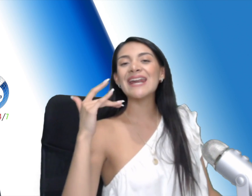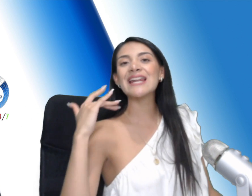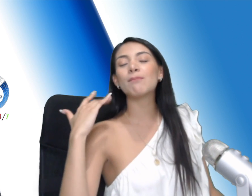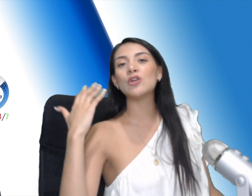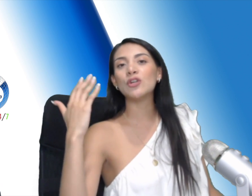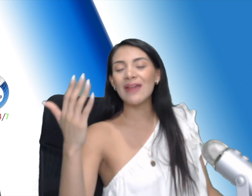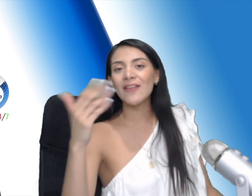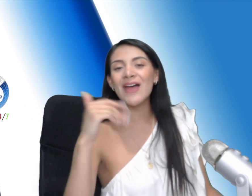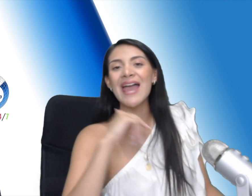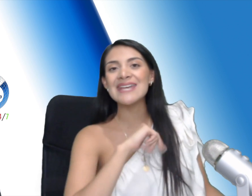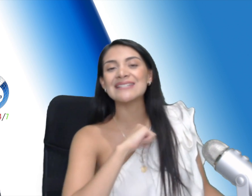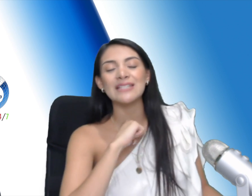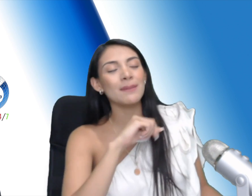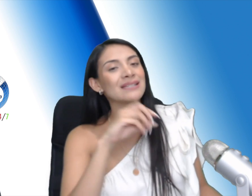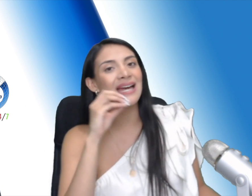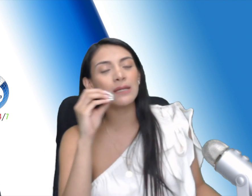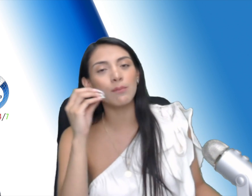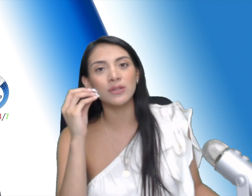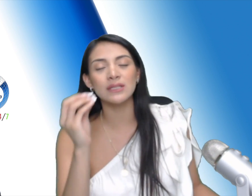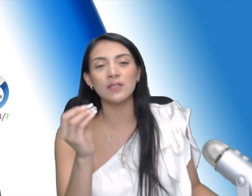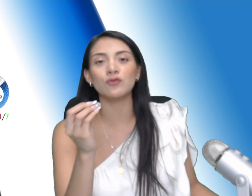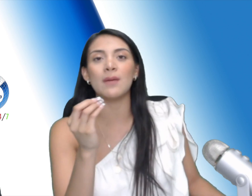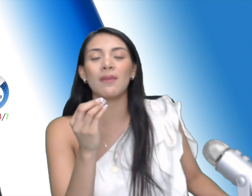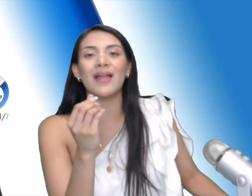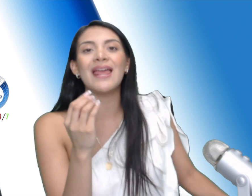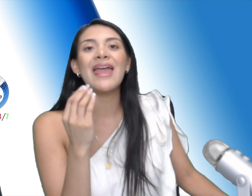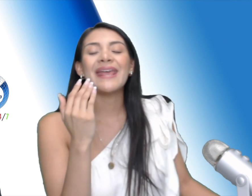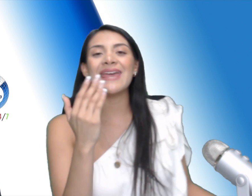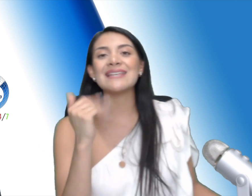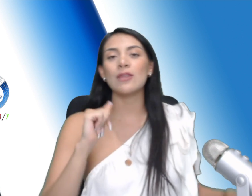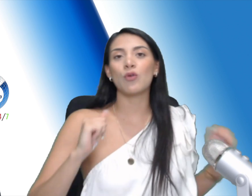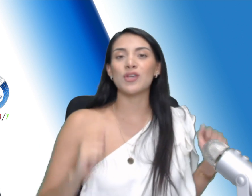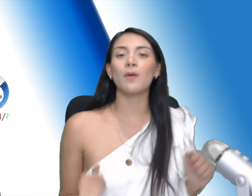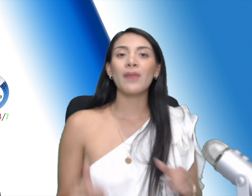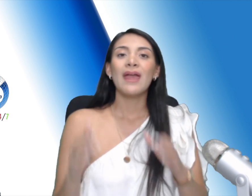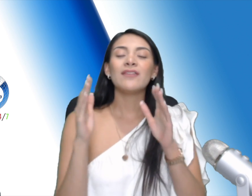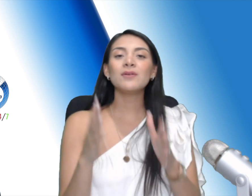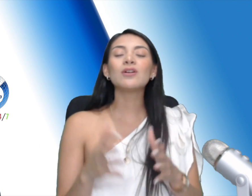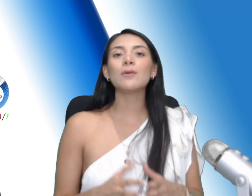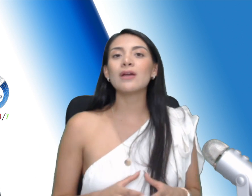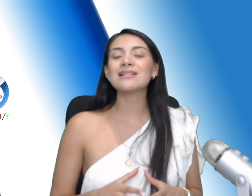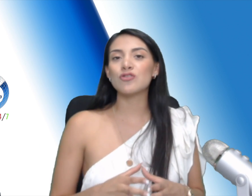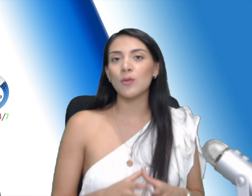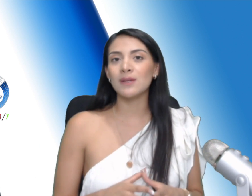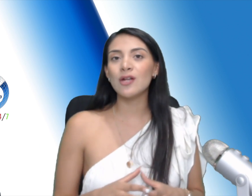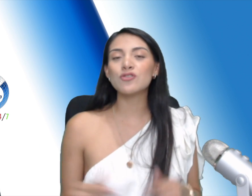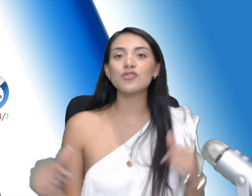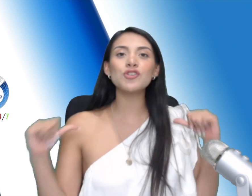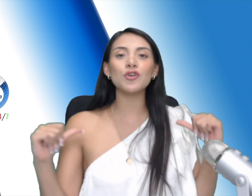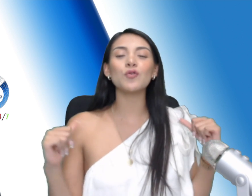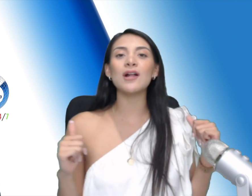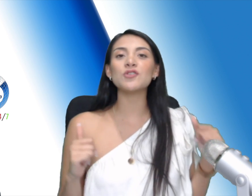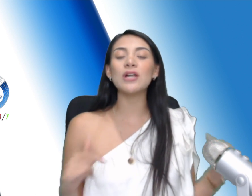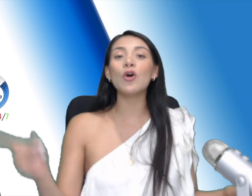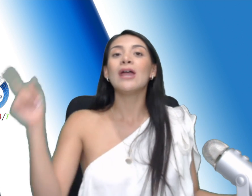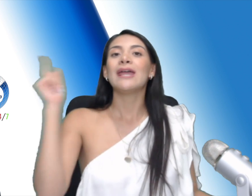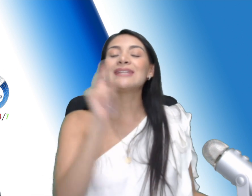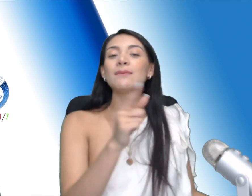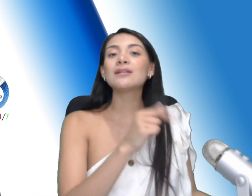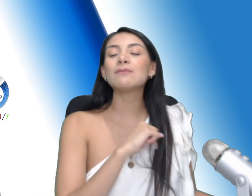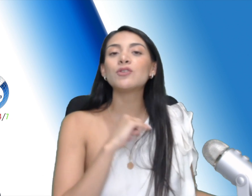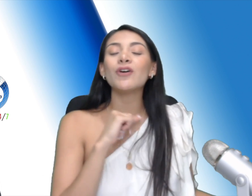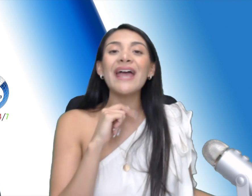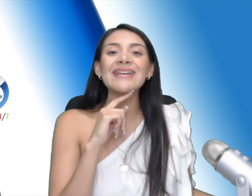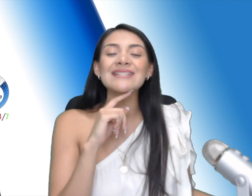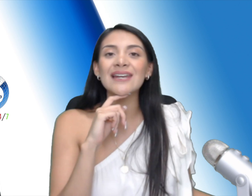decide darle prioridad a este tema tan importante y fundamental que es la educación te invito a que me lo dejes en los comentarios yo soy juncal Solano